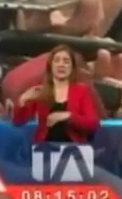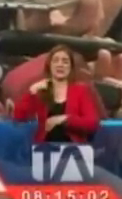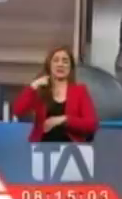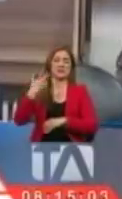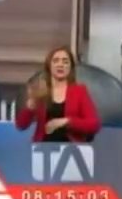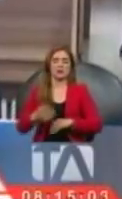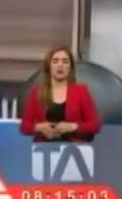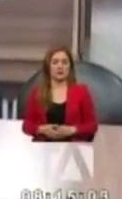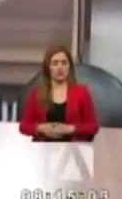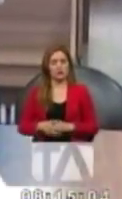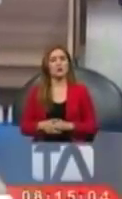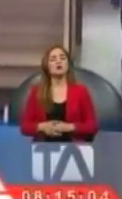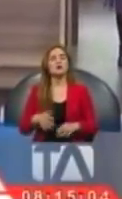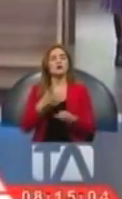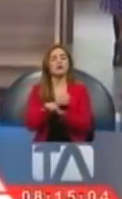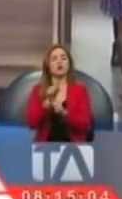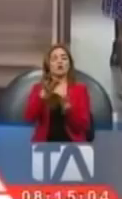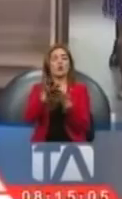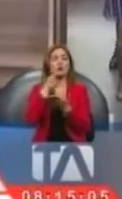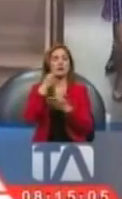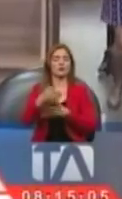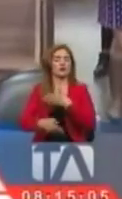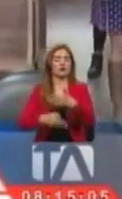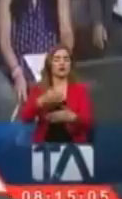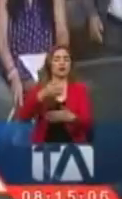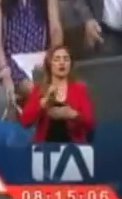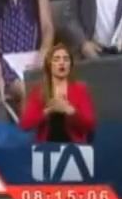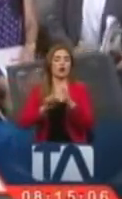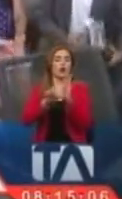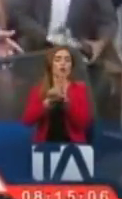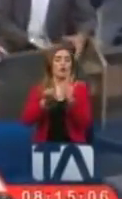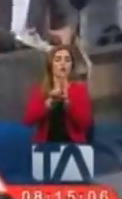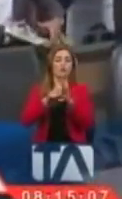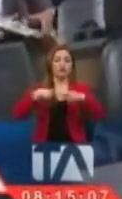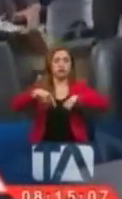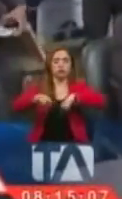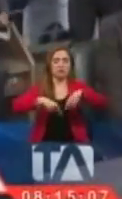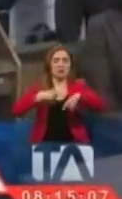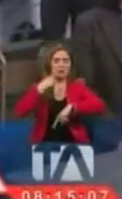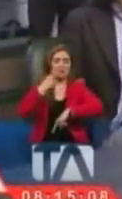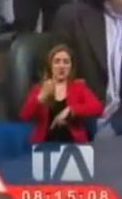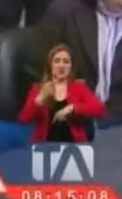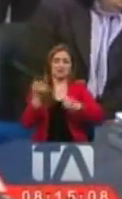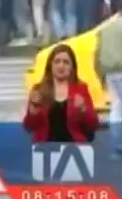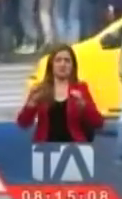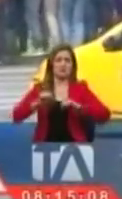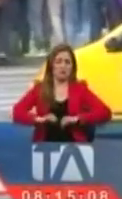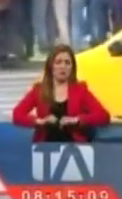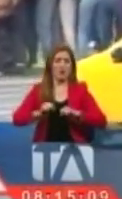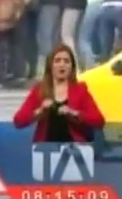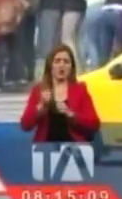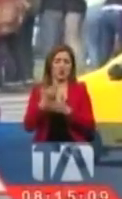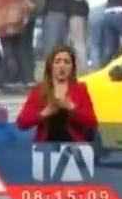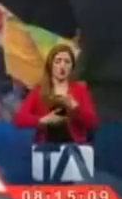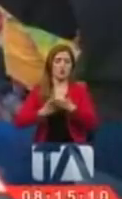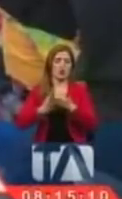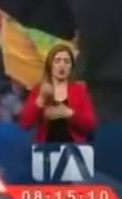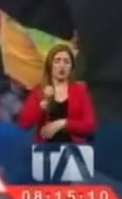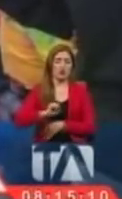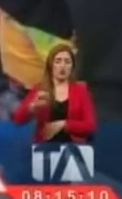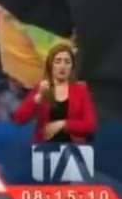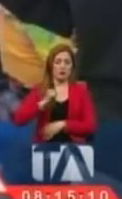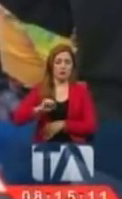pueblo venezolano según la defensoría en la audiencia se estableció que la ley orgánica de movilidad humana contempla como único documento de viaje